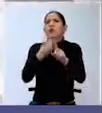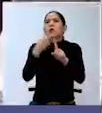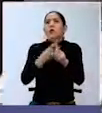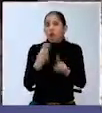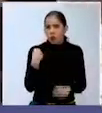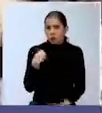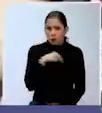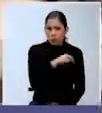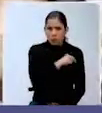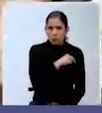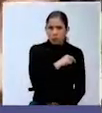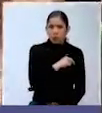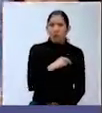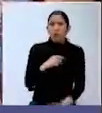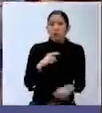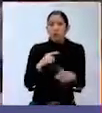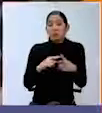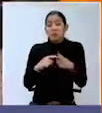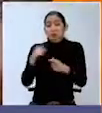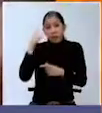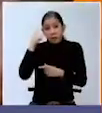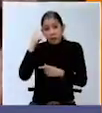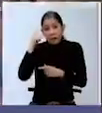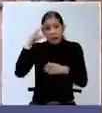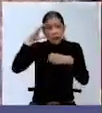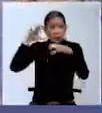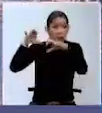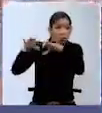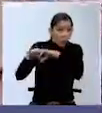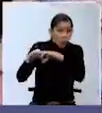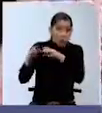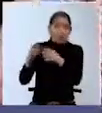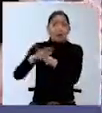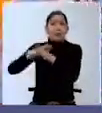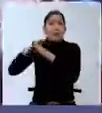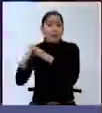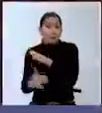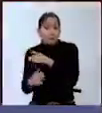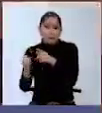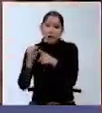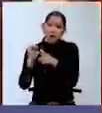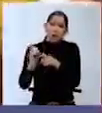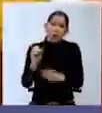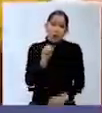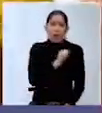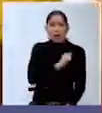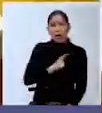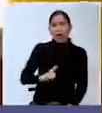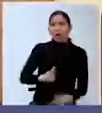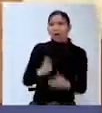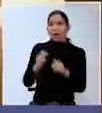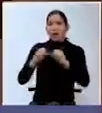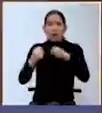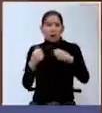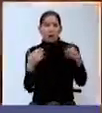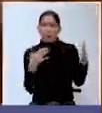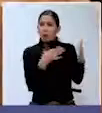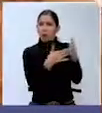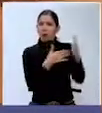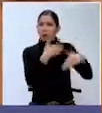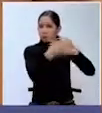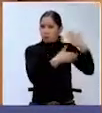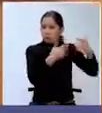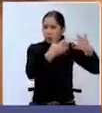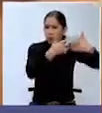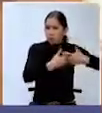Por este motivo se descartó que se pueda rescindir el contrato o que la alcaldía de la ciudad del Alto pueda iniciar algún tipo de proceso legal en contra